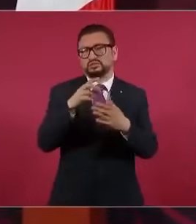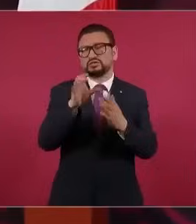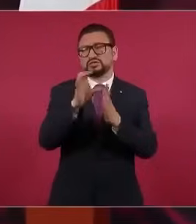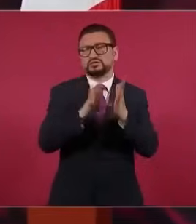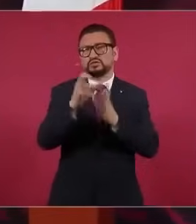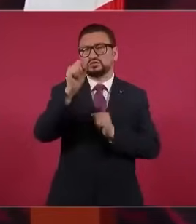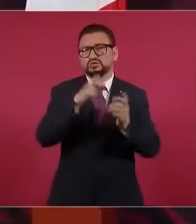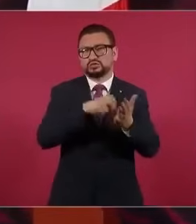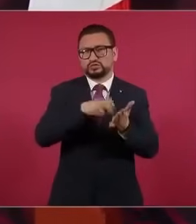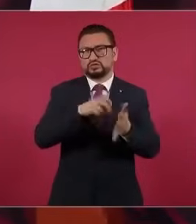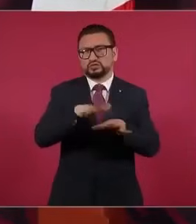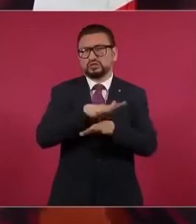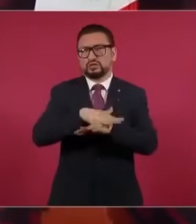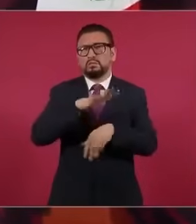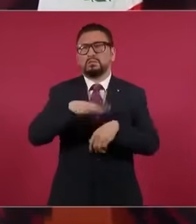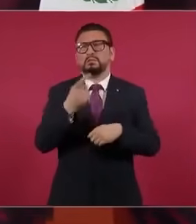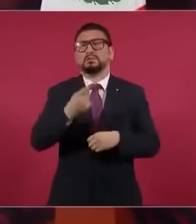Constitución?